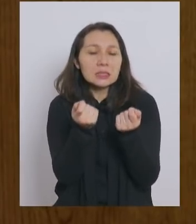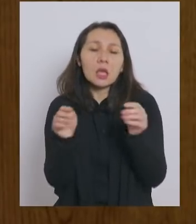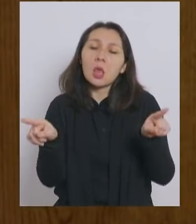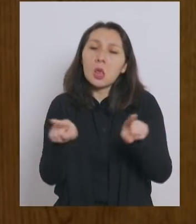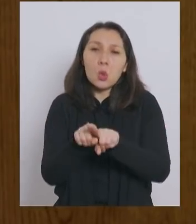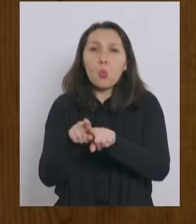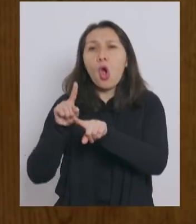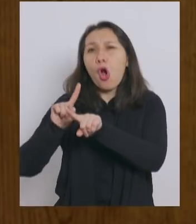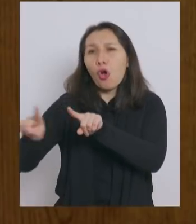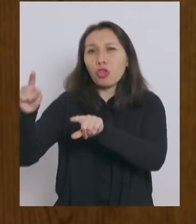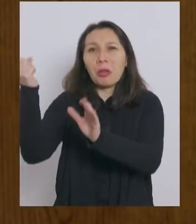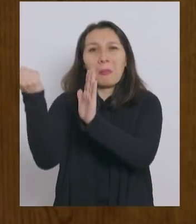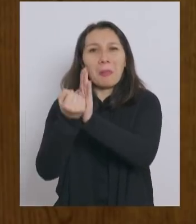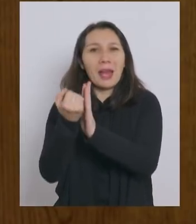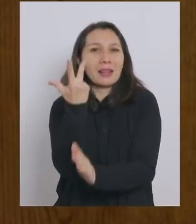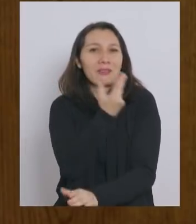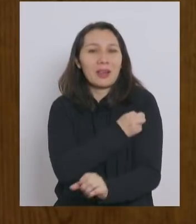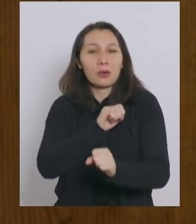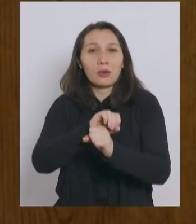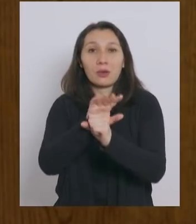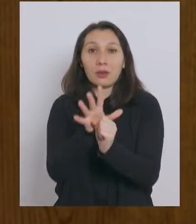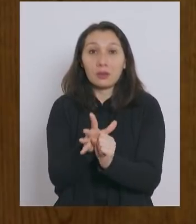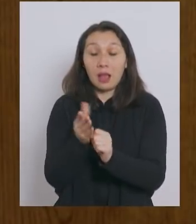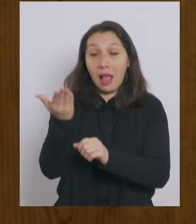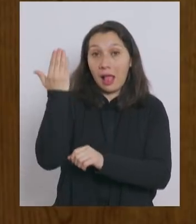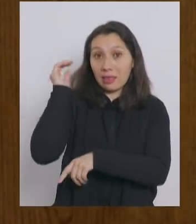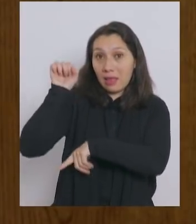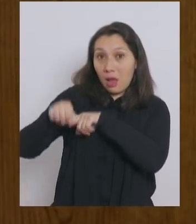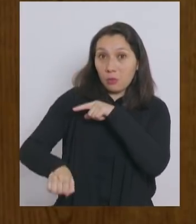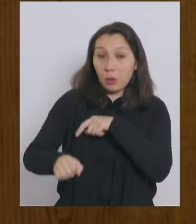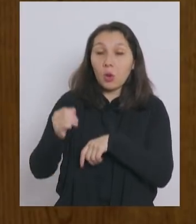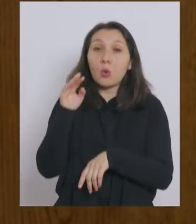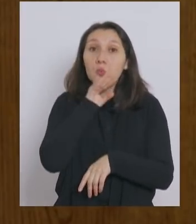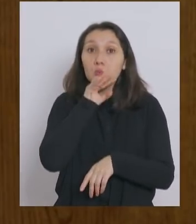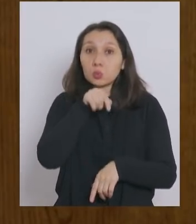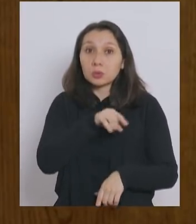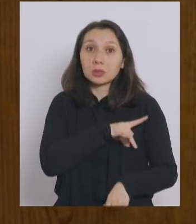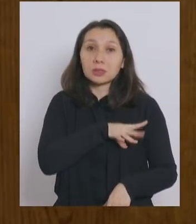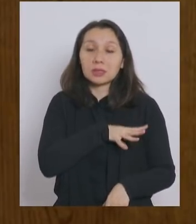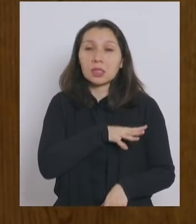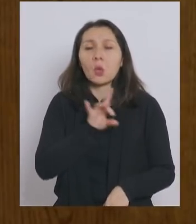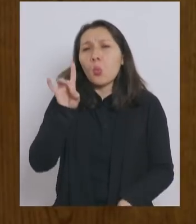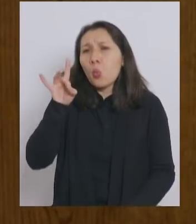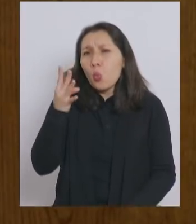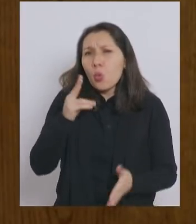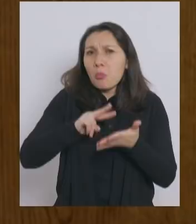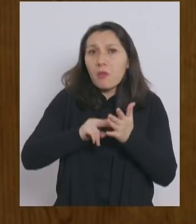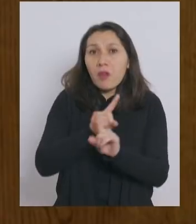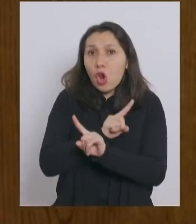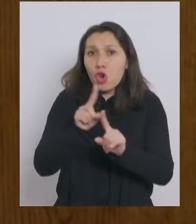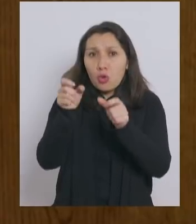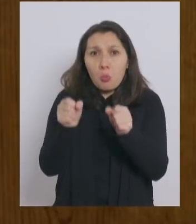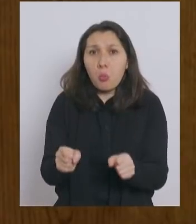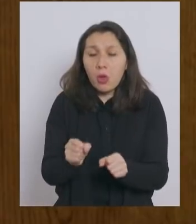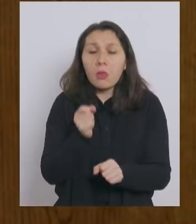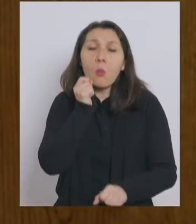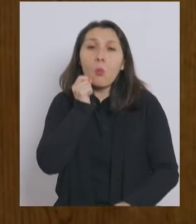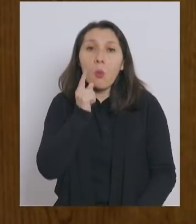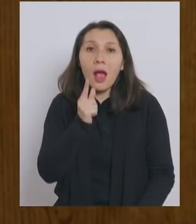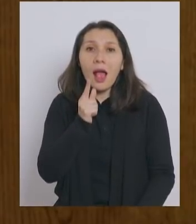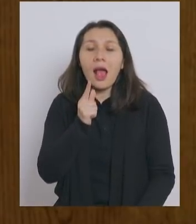igual que las demás vacunas COVID-19 que han sido autorizadas para uso en el país, la única contraindicación es la